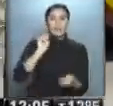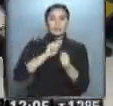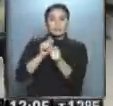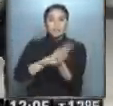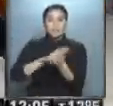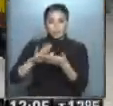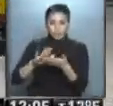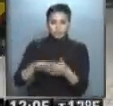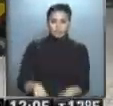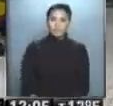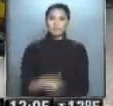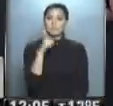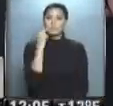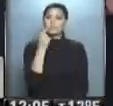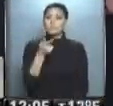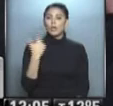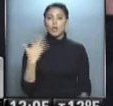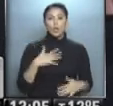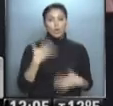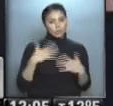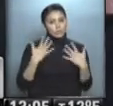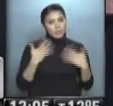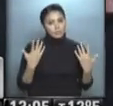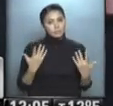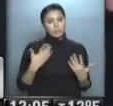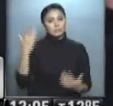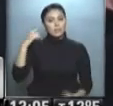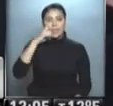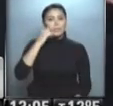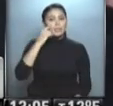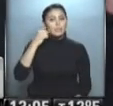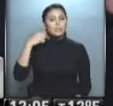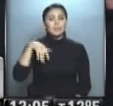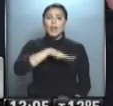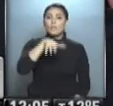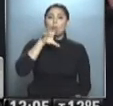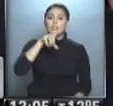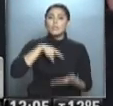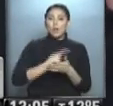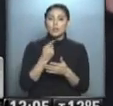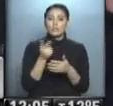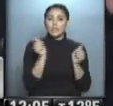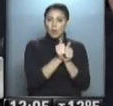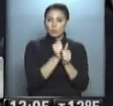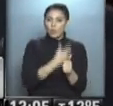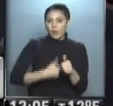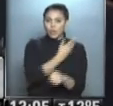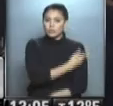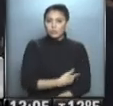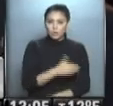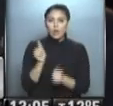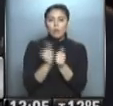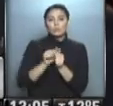valor. Estamos muy contentos, creo que hemos hecho en estos días recorrer la provincia de Buenos Aires conjuntamente con el gobernador, con